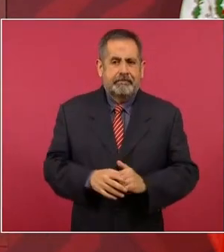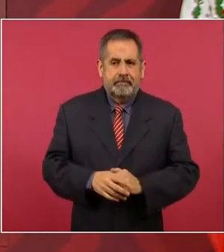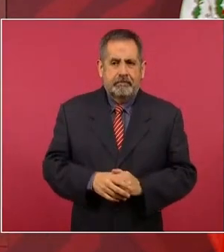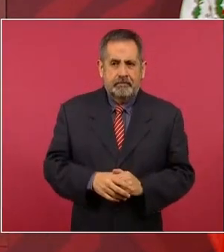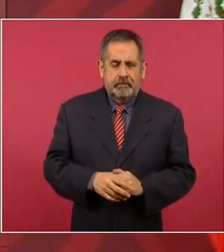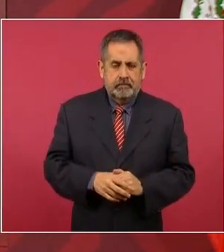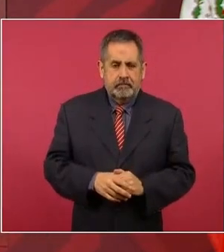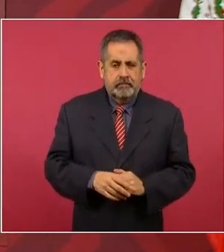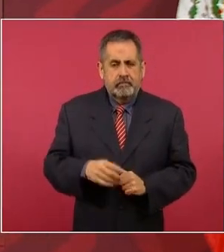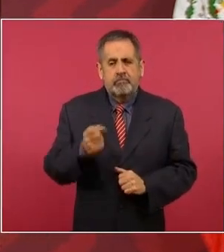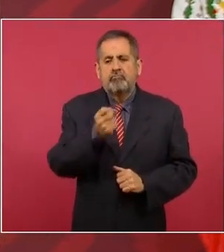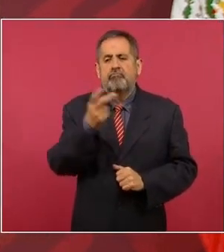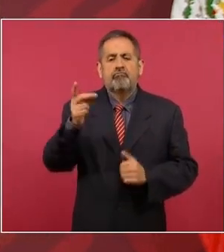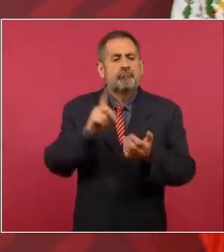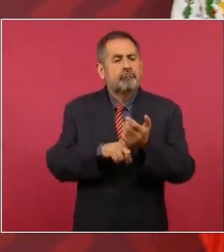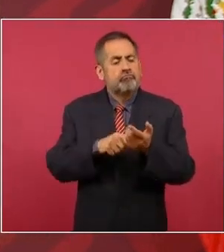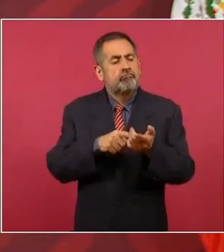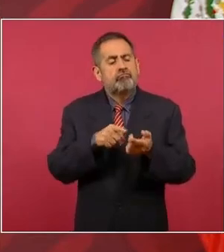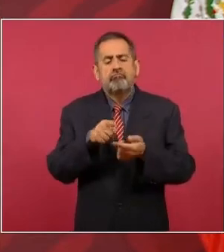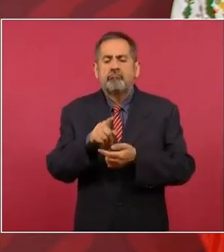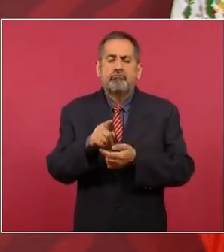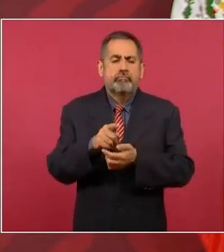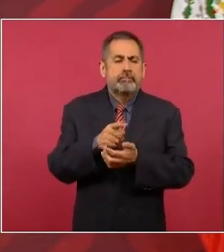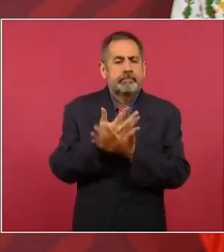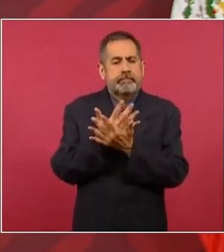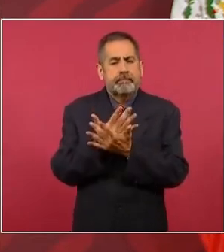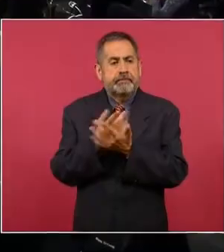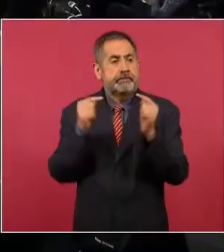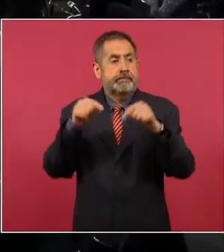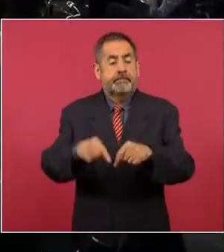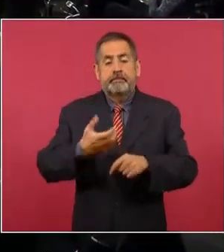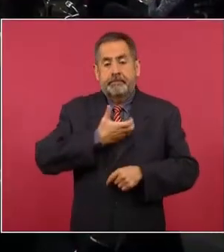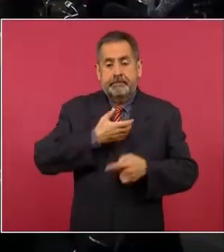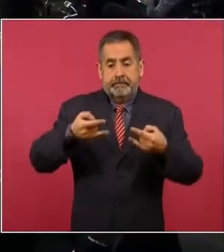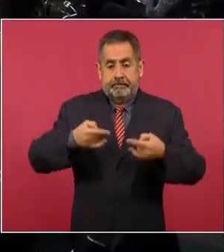Seguramente nos van a esperar en el Zócalo.